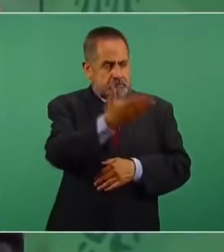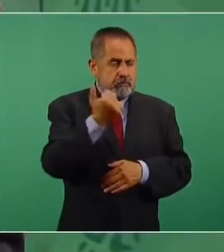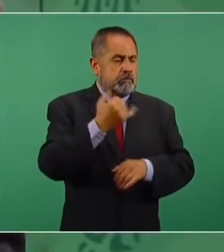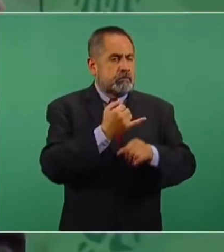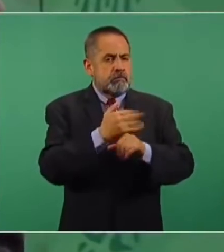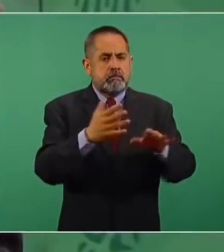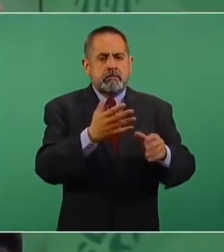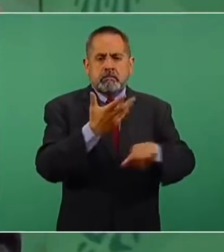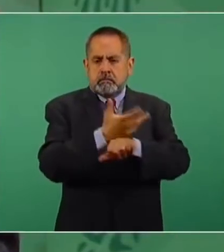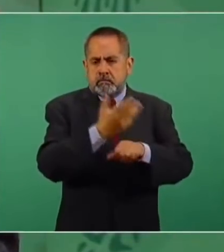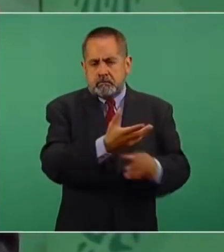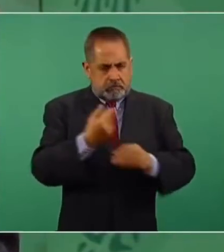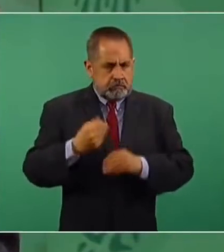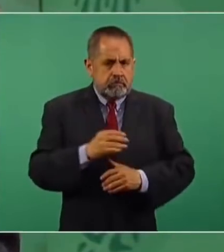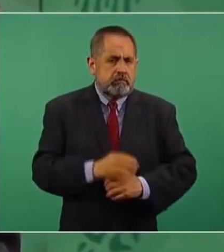Unidos.